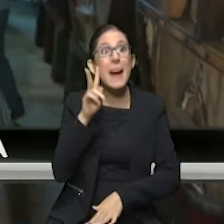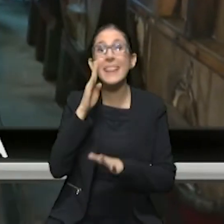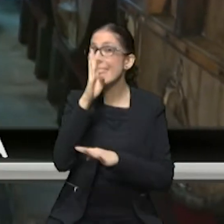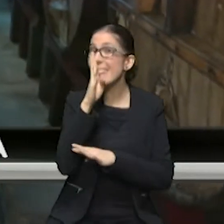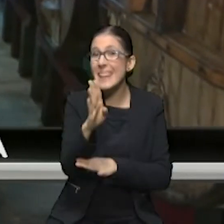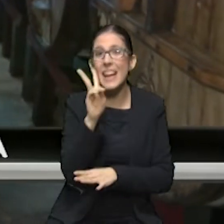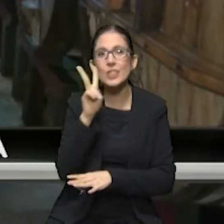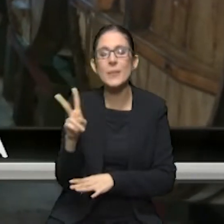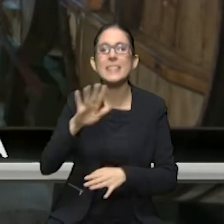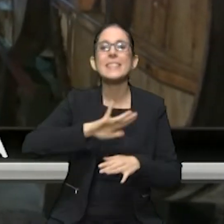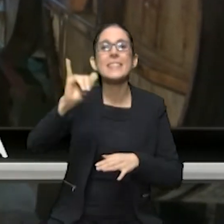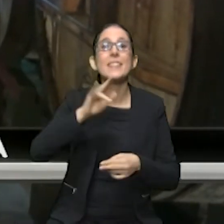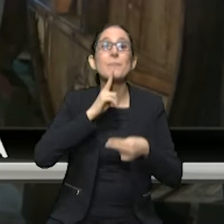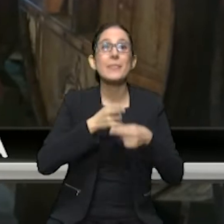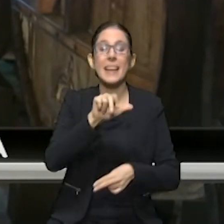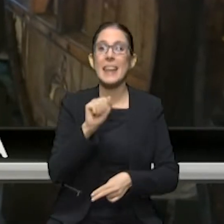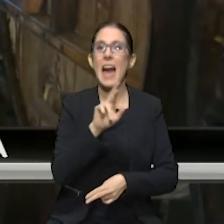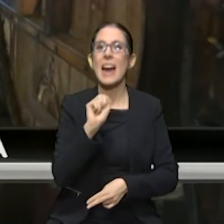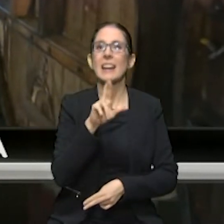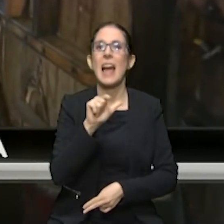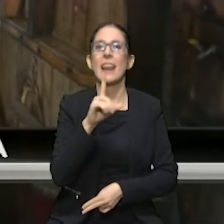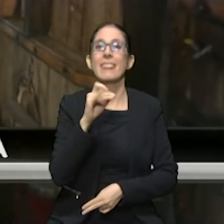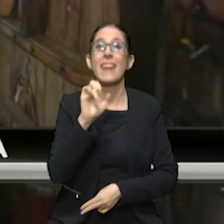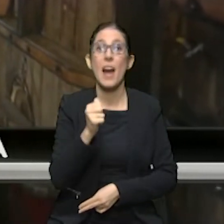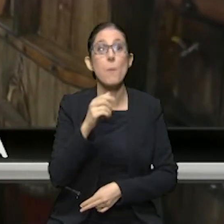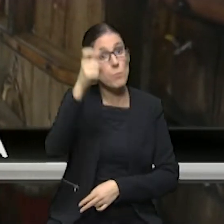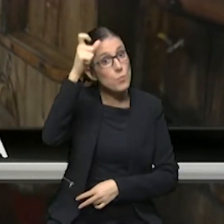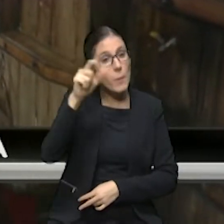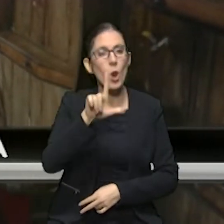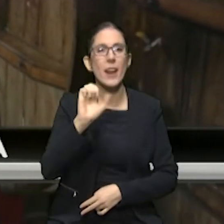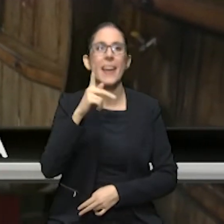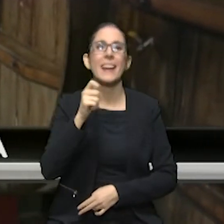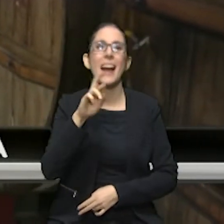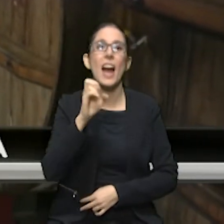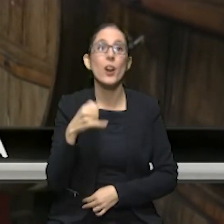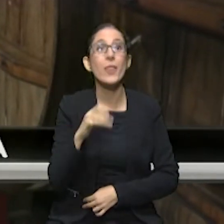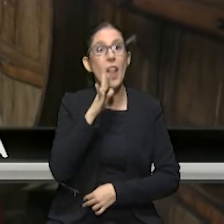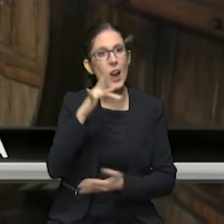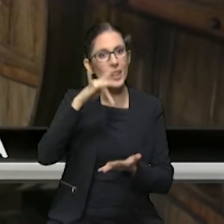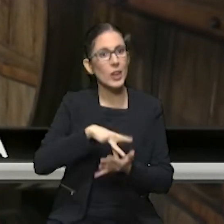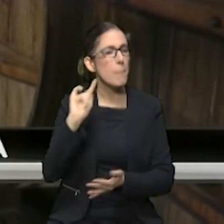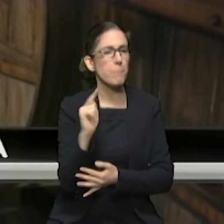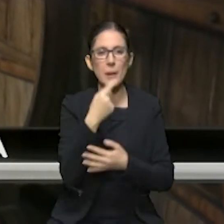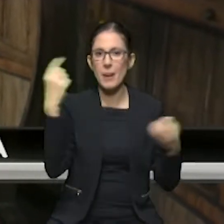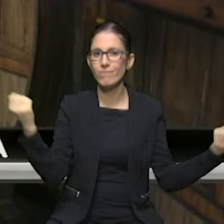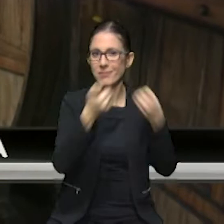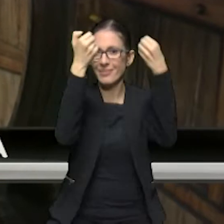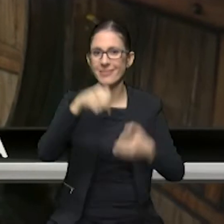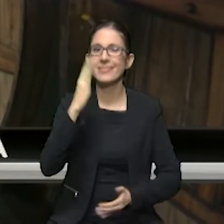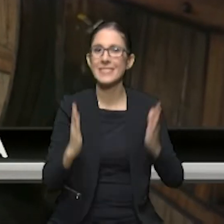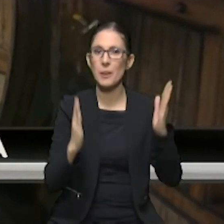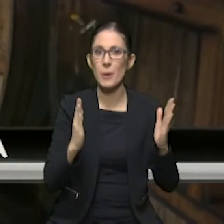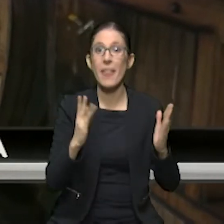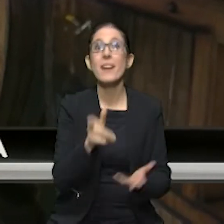sidrería La Raldea en Lecaro donde en este momento hacen el primer shot que abre la temporada. El encargado de hacerlo,